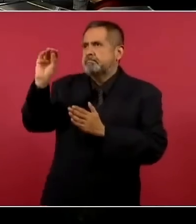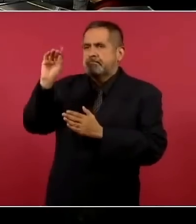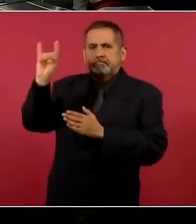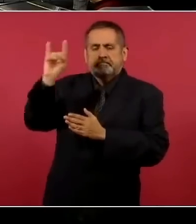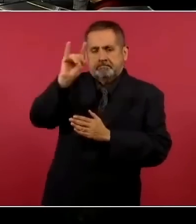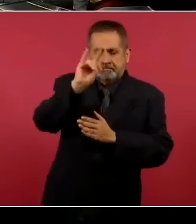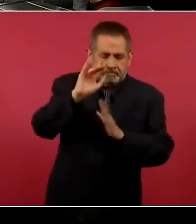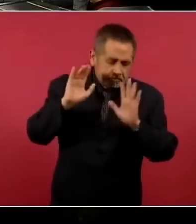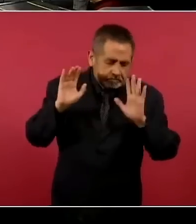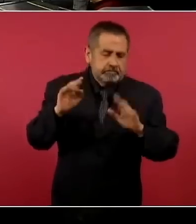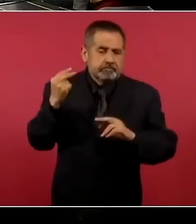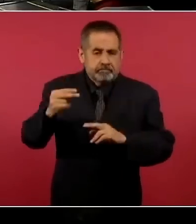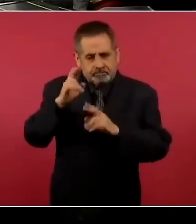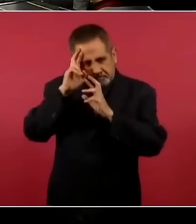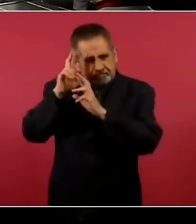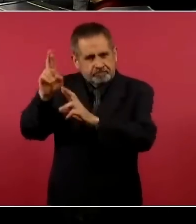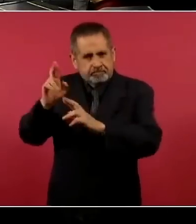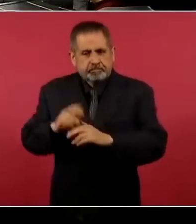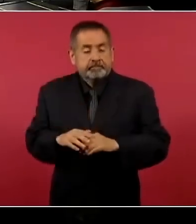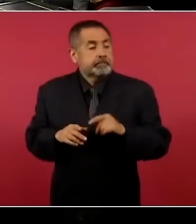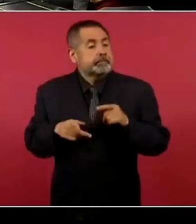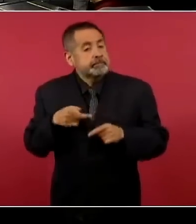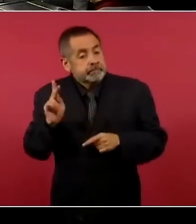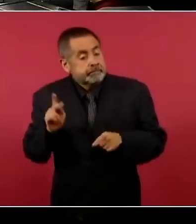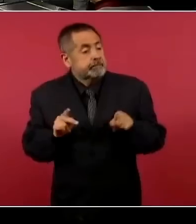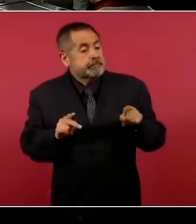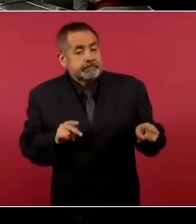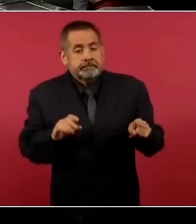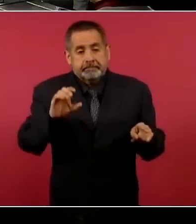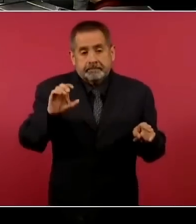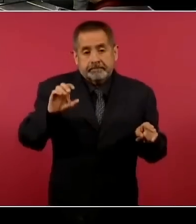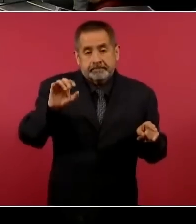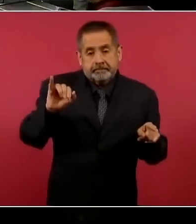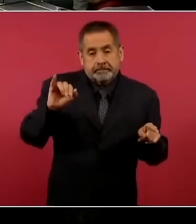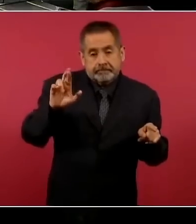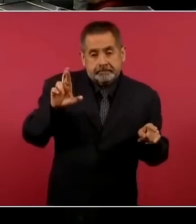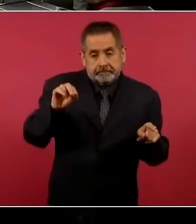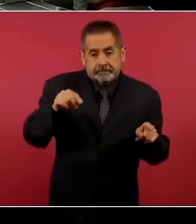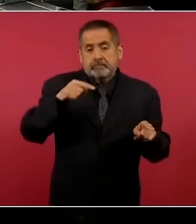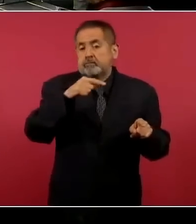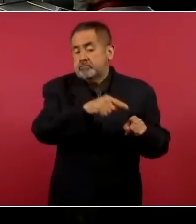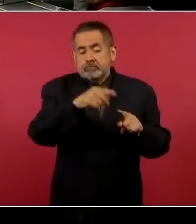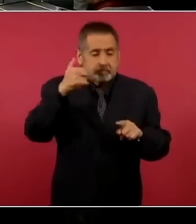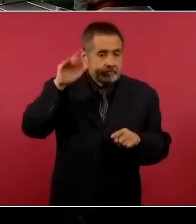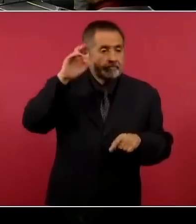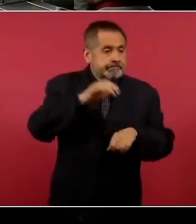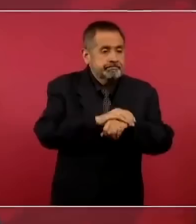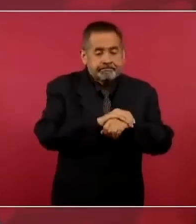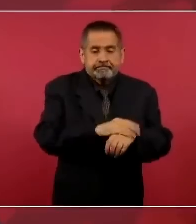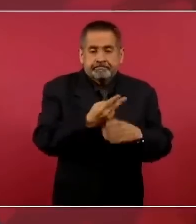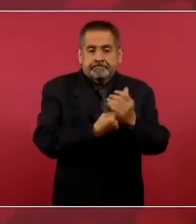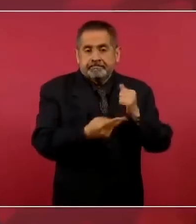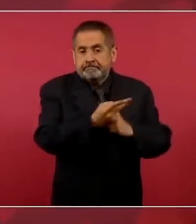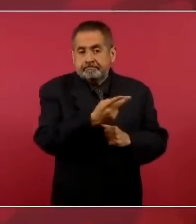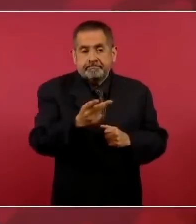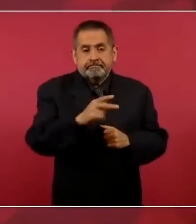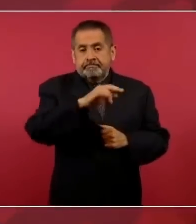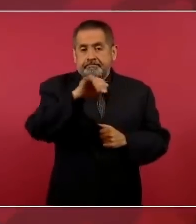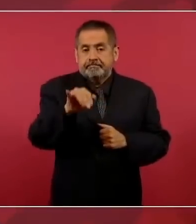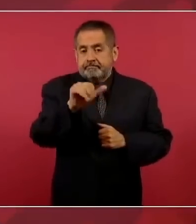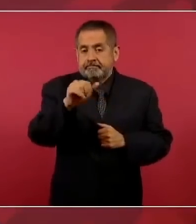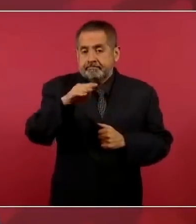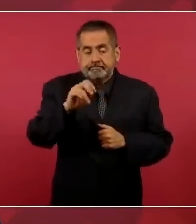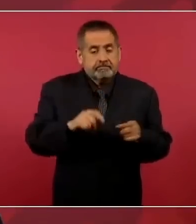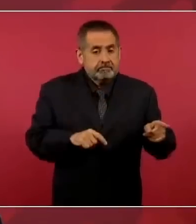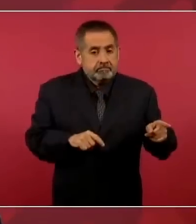vayan. Pero Ciro era en ese entonces amigo de Jaime